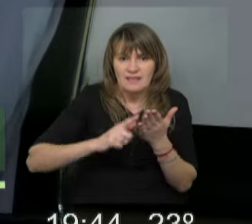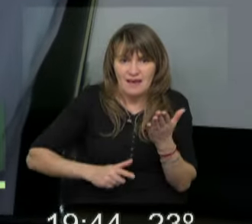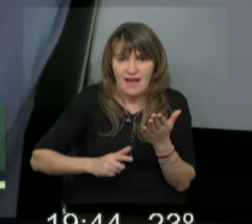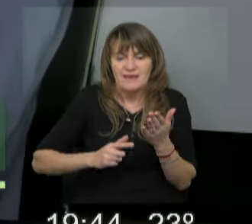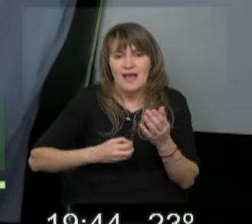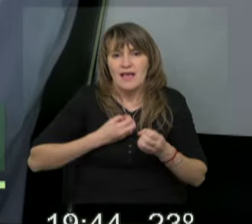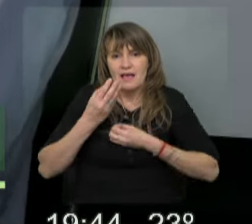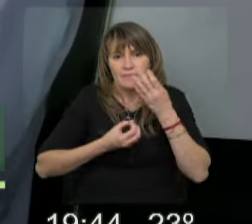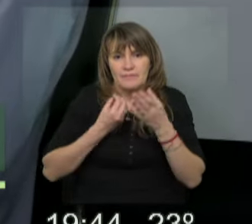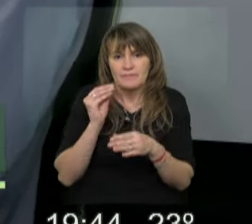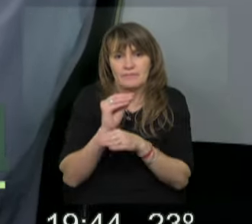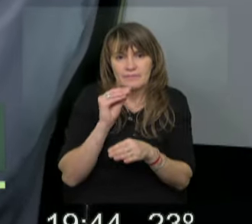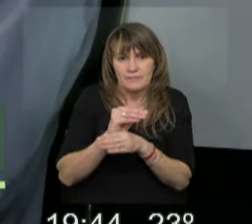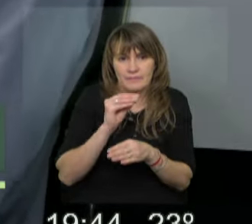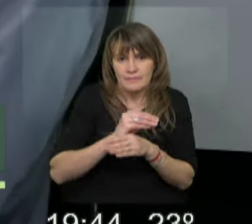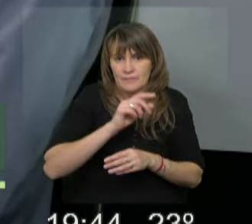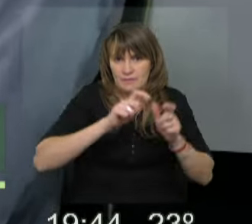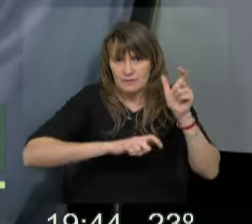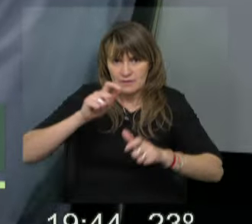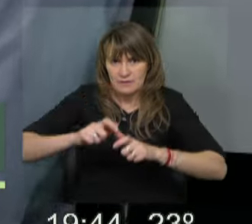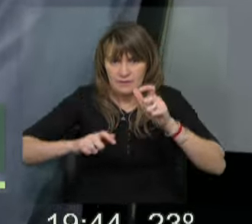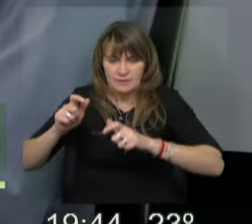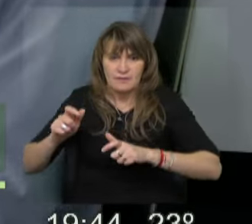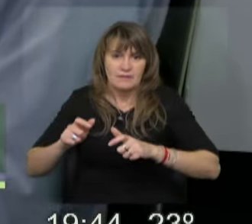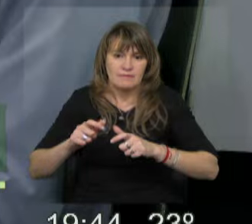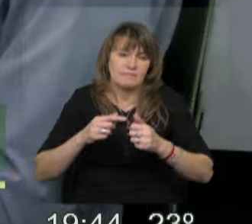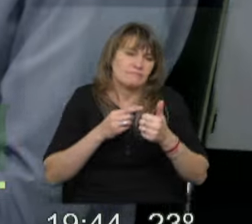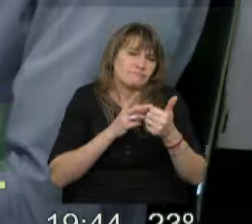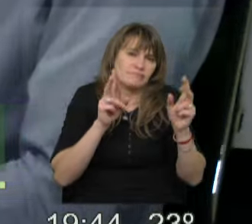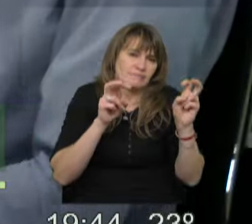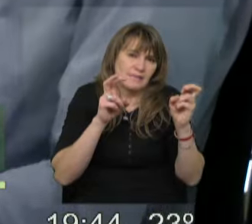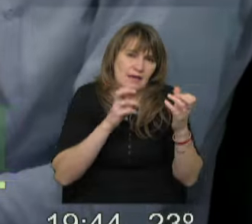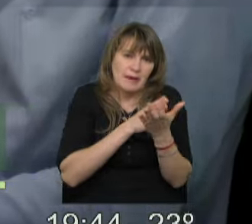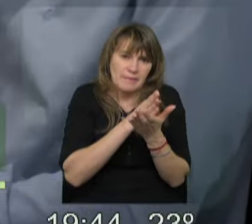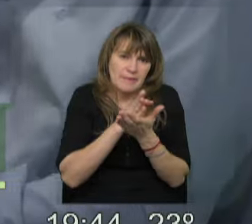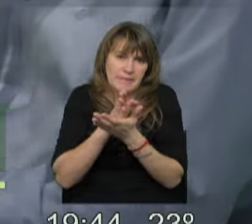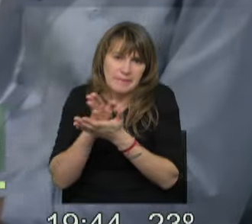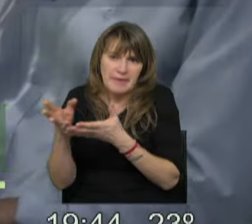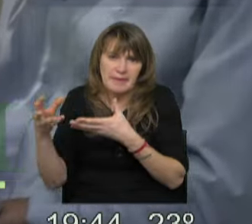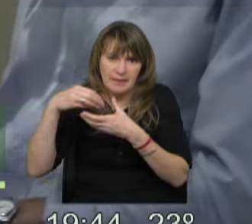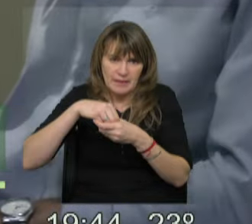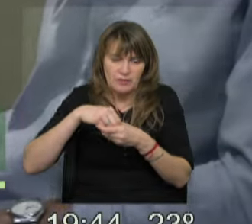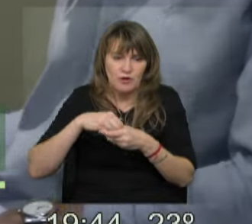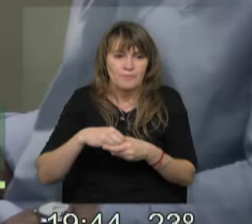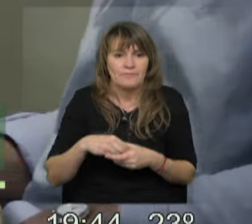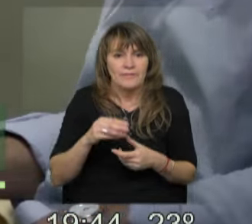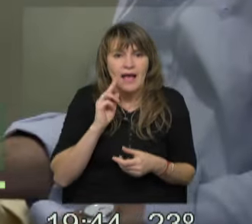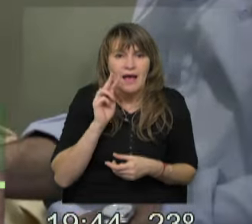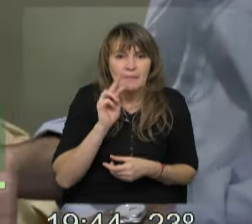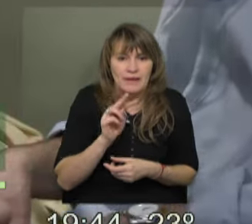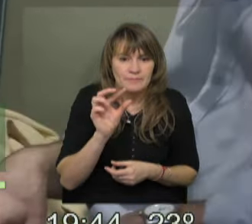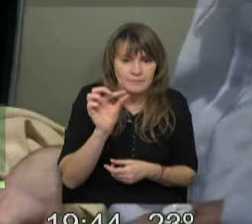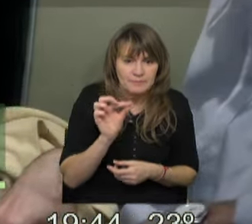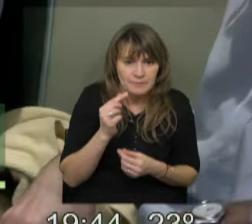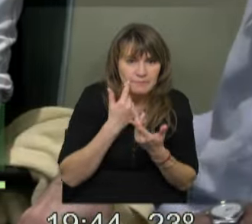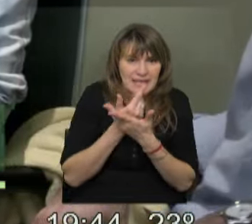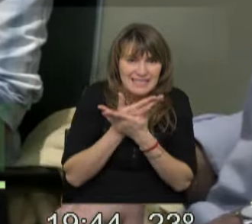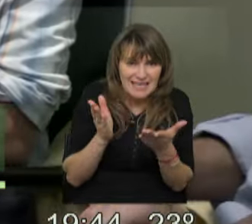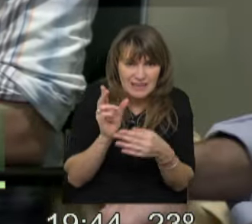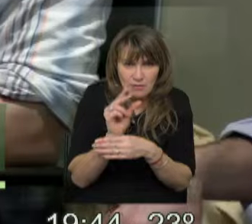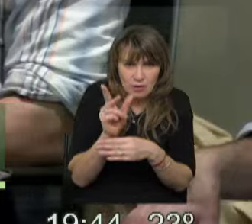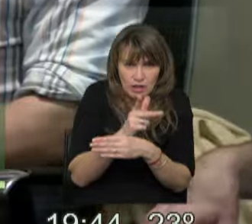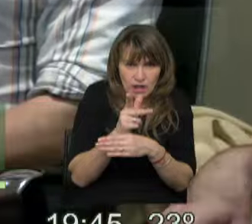evidentes de la cultura popular, entre algunas dimensiones más destacadas. Así que nos quedamos con un pedacito de la presentación y